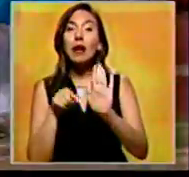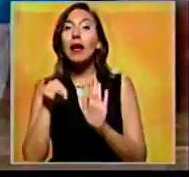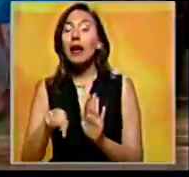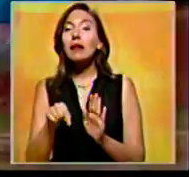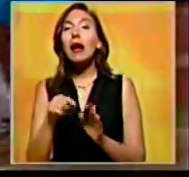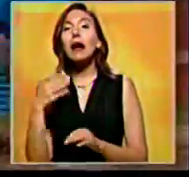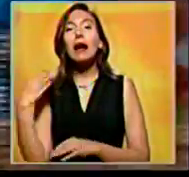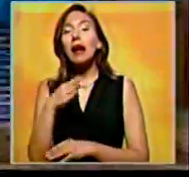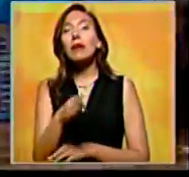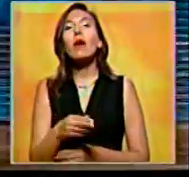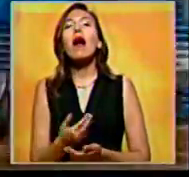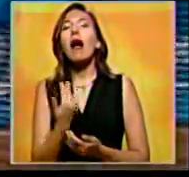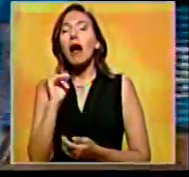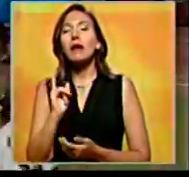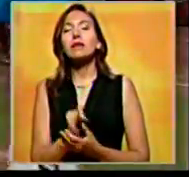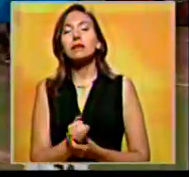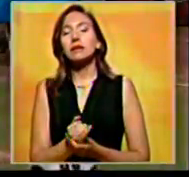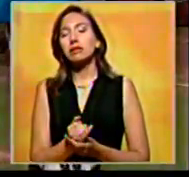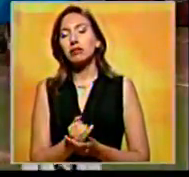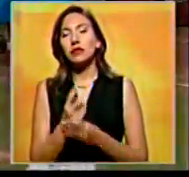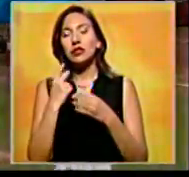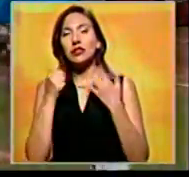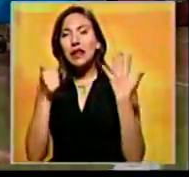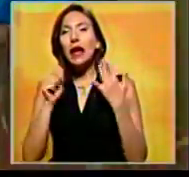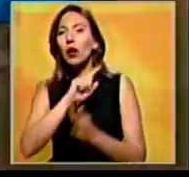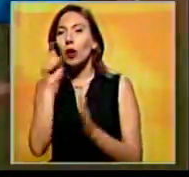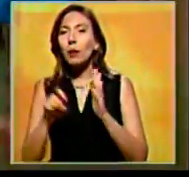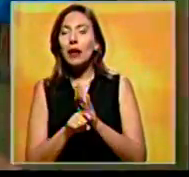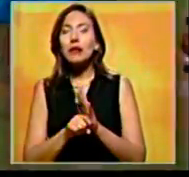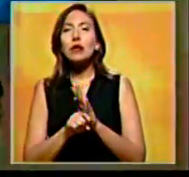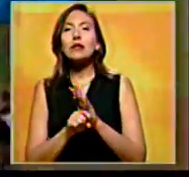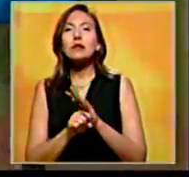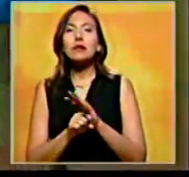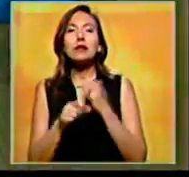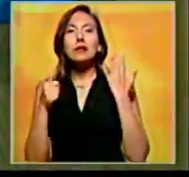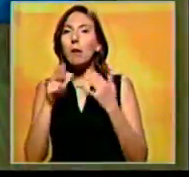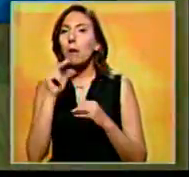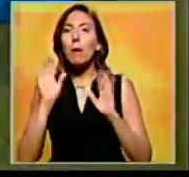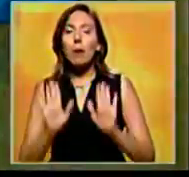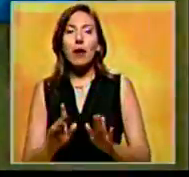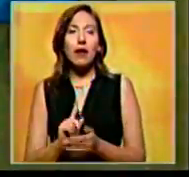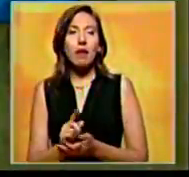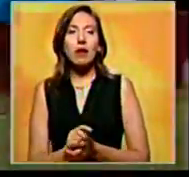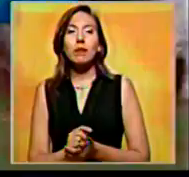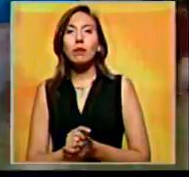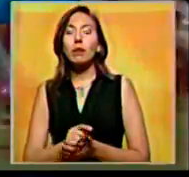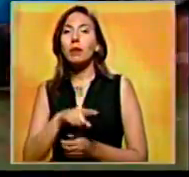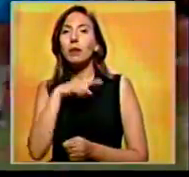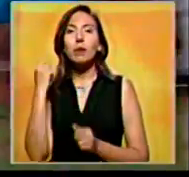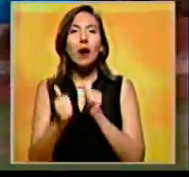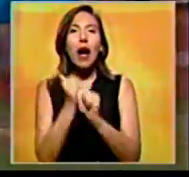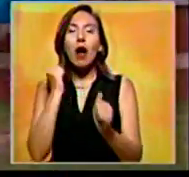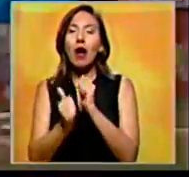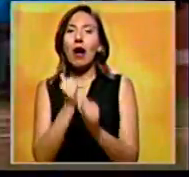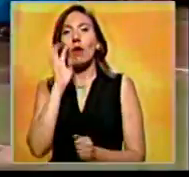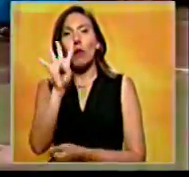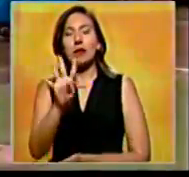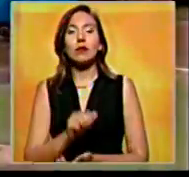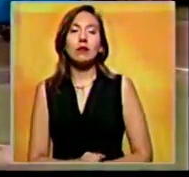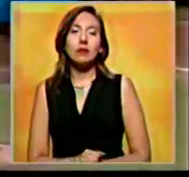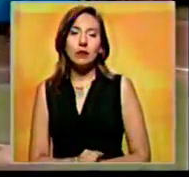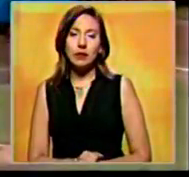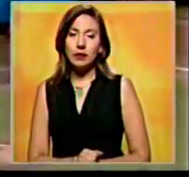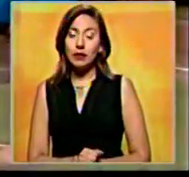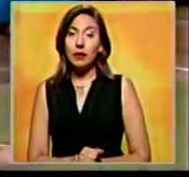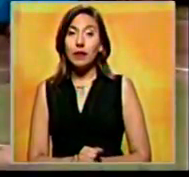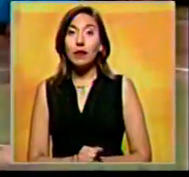con Caribes, lanzó 6 completos en los que recibió 6 imparables. No le hicieron carreras de un boleto y ponchó a 4. Fue la tercera derrota en fila para los